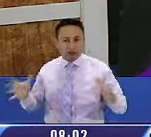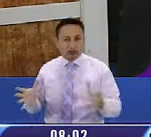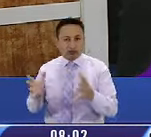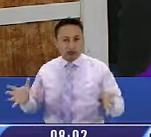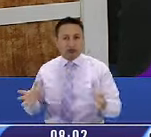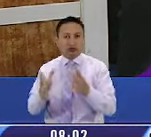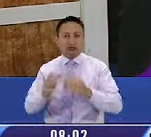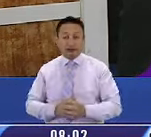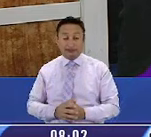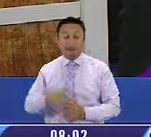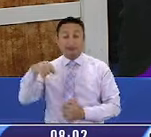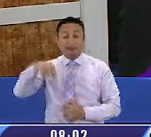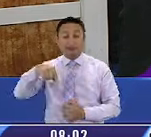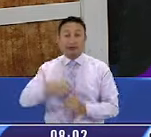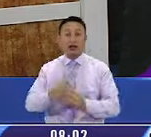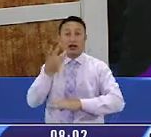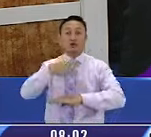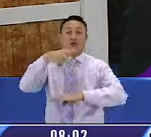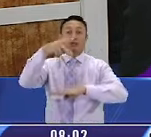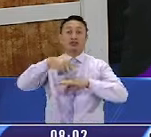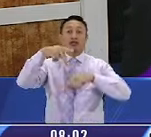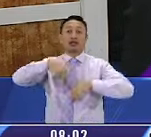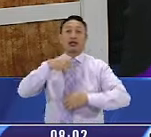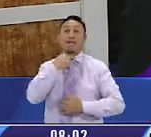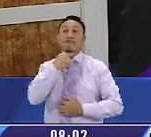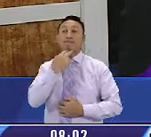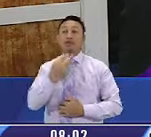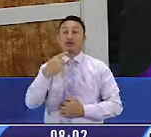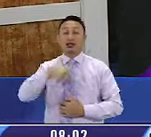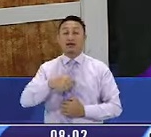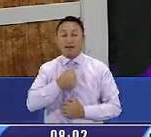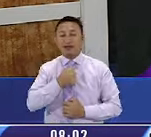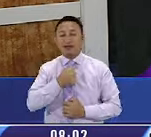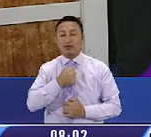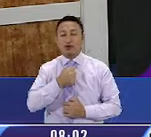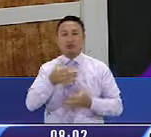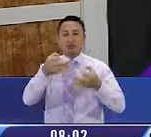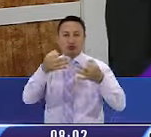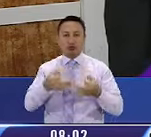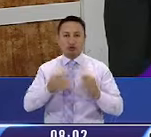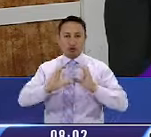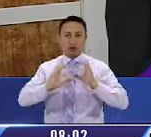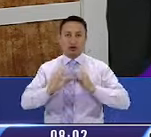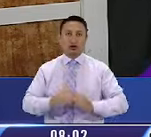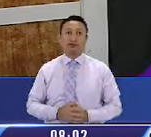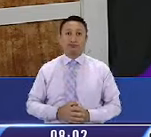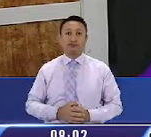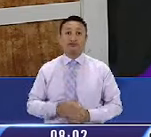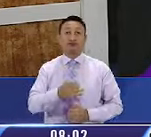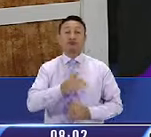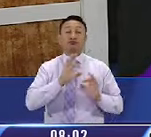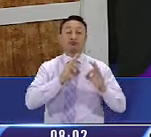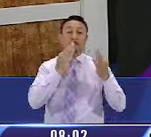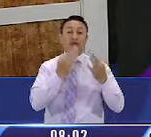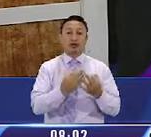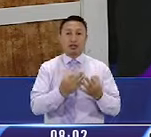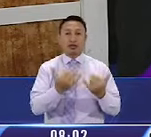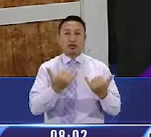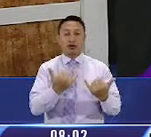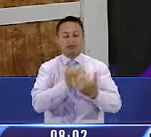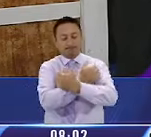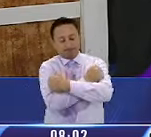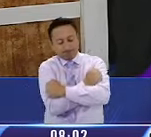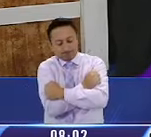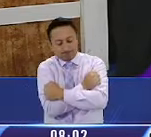para implementar la profesionalización de la voz en el uso adecuado de la comunicación. Así que a la familia de Gustavo quiero enviarle un